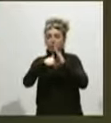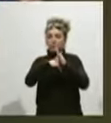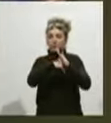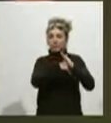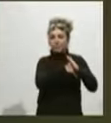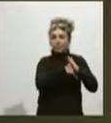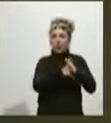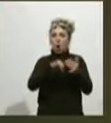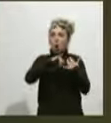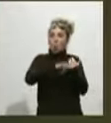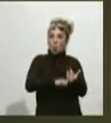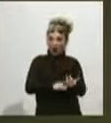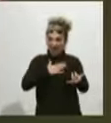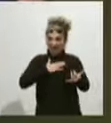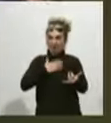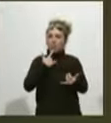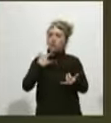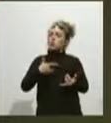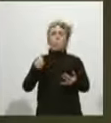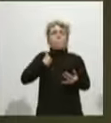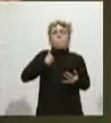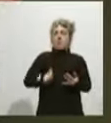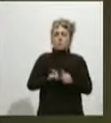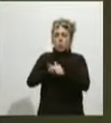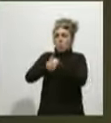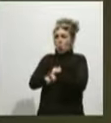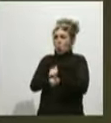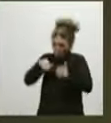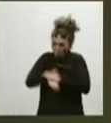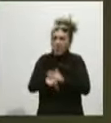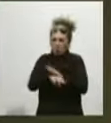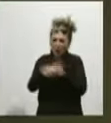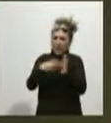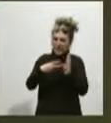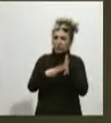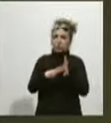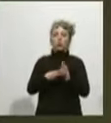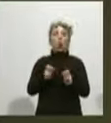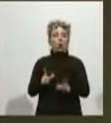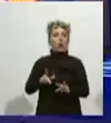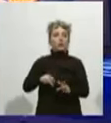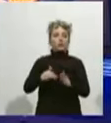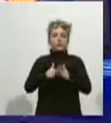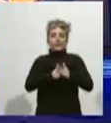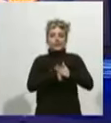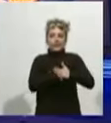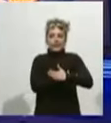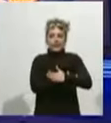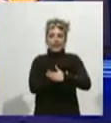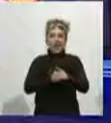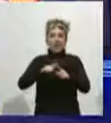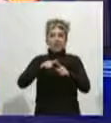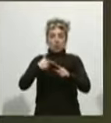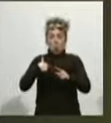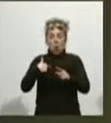tú tienes que hacer lo mismo. Guárdate un tenedor. Digo, pero Elvira, dice, que te lo guardes. Hecho. Con los nervios fui a coger